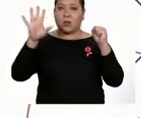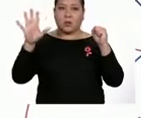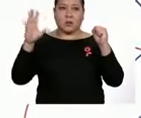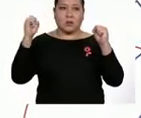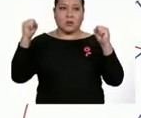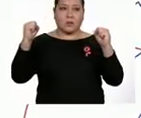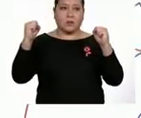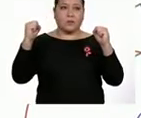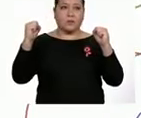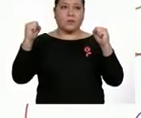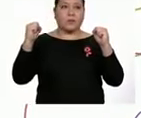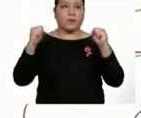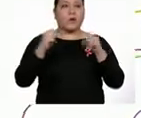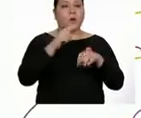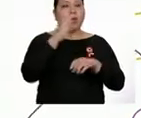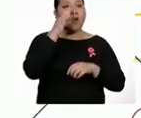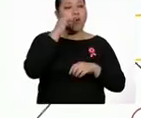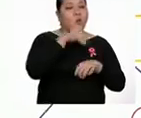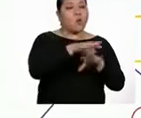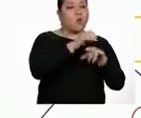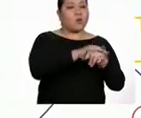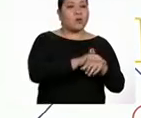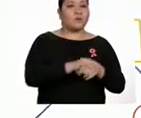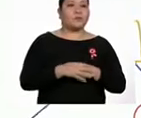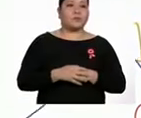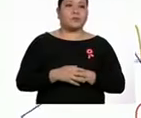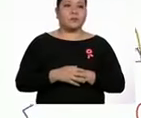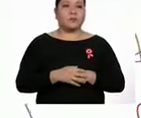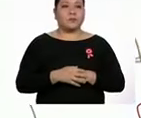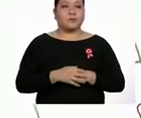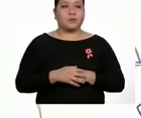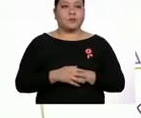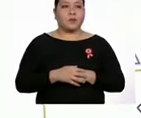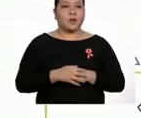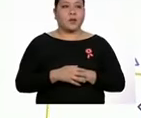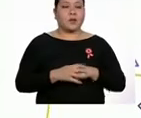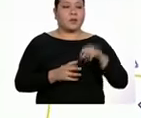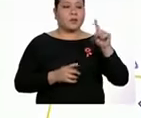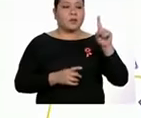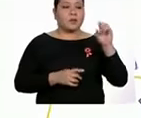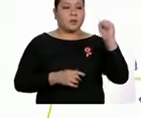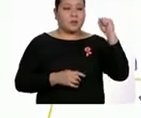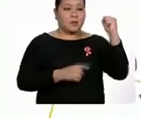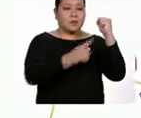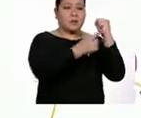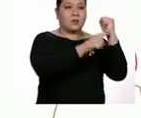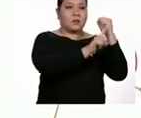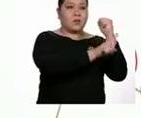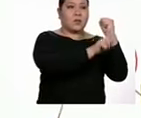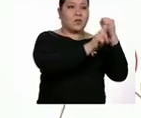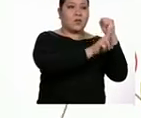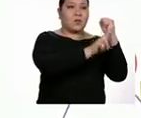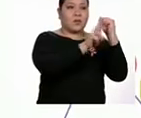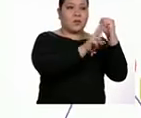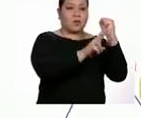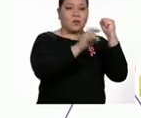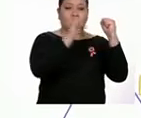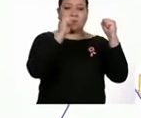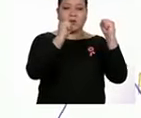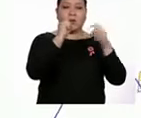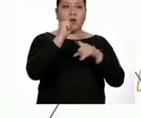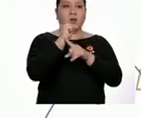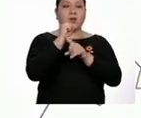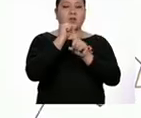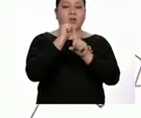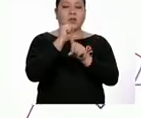Y este es julio, que lo representamos por una recta numérica que va desde el 122 al